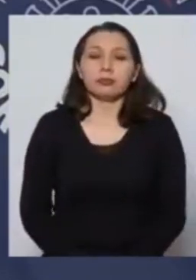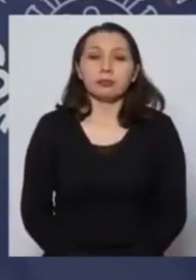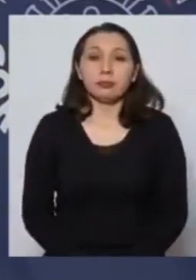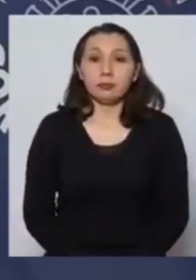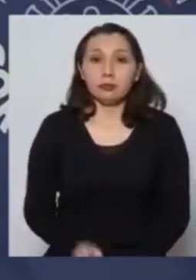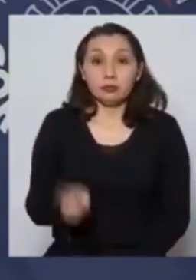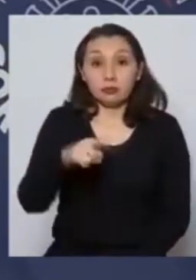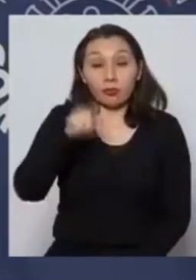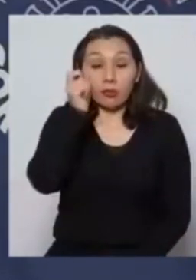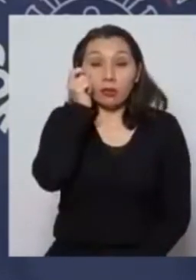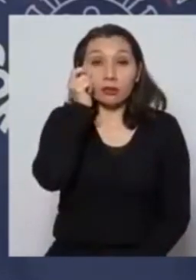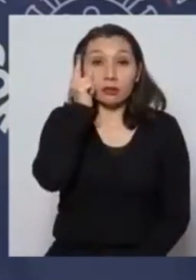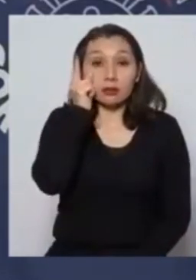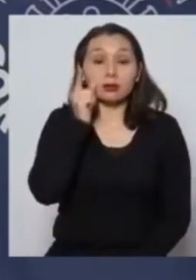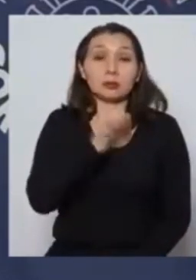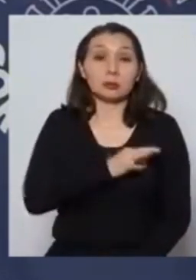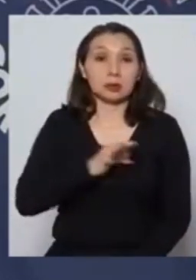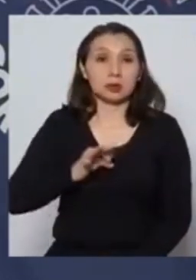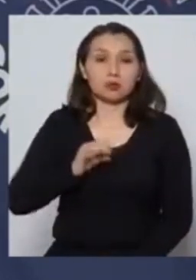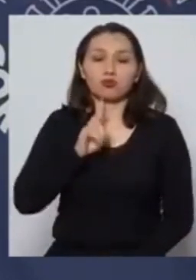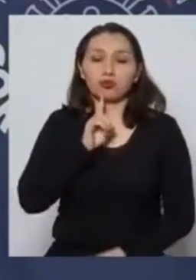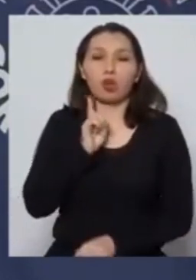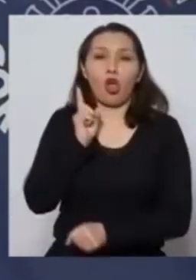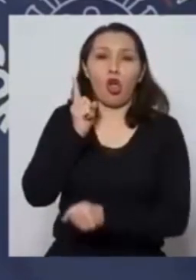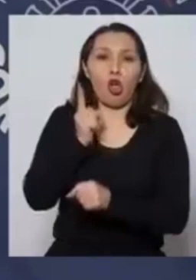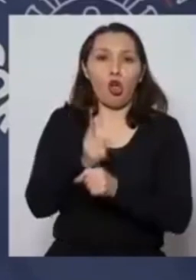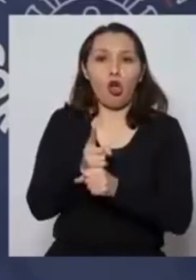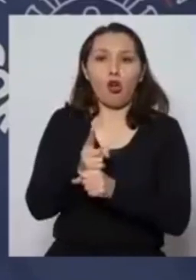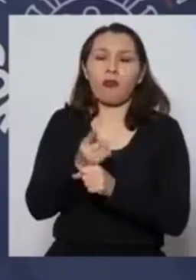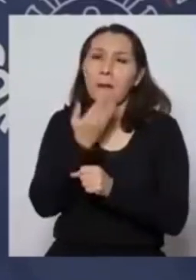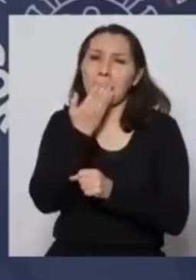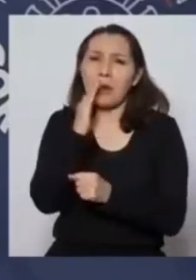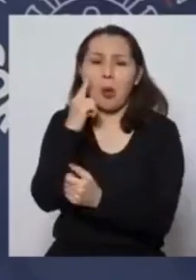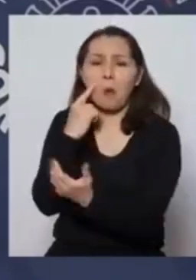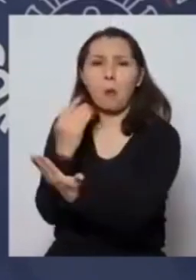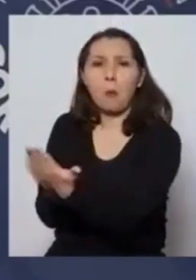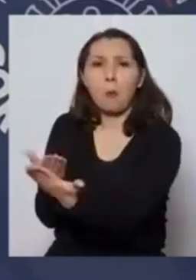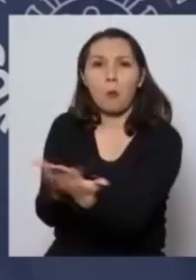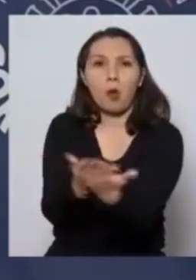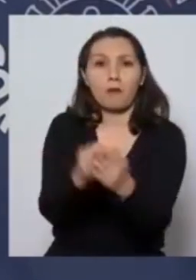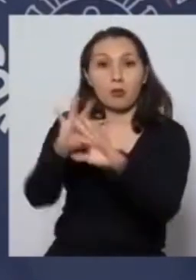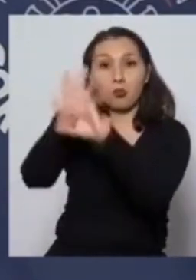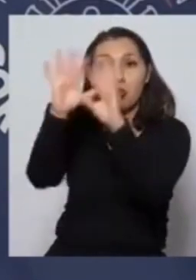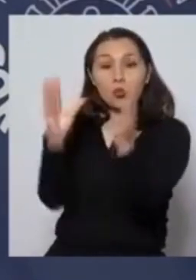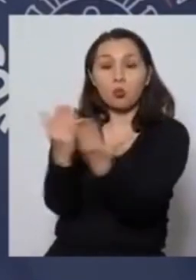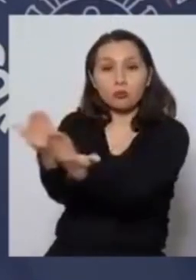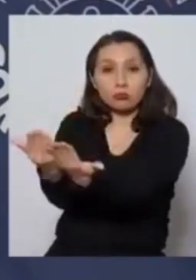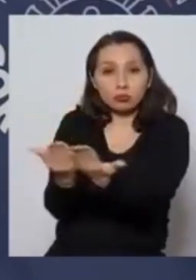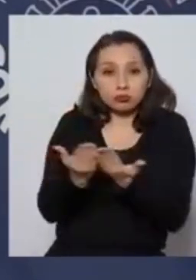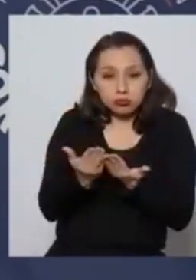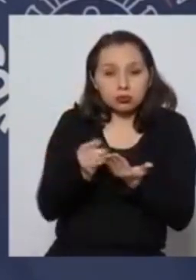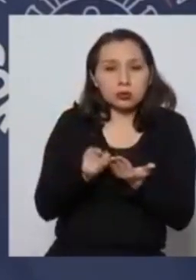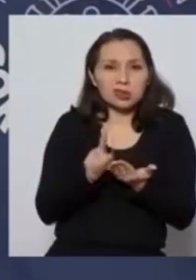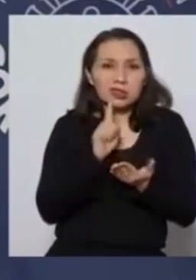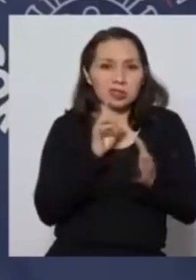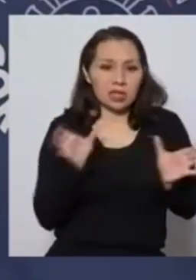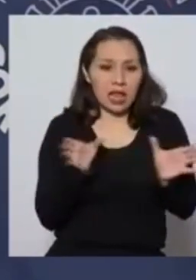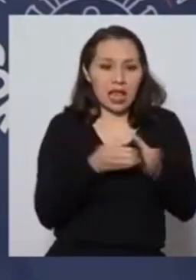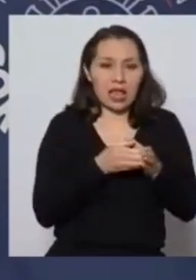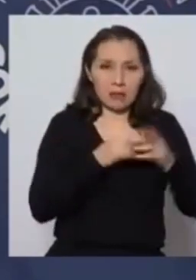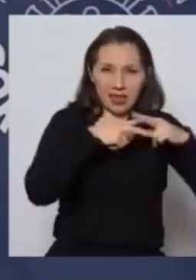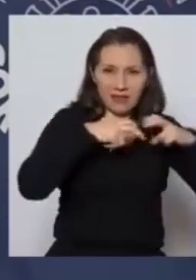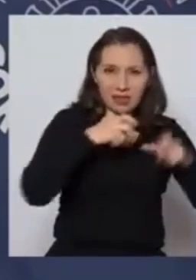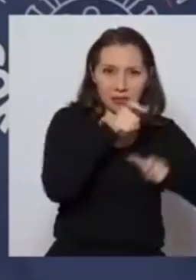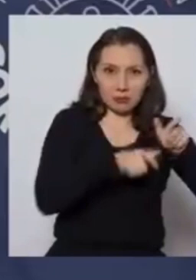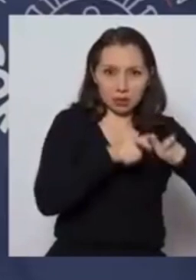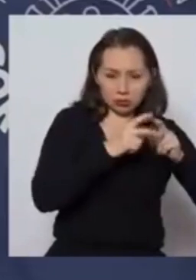Como se sabe, ¿no es cierto?, el Ministerio tiene la obligación de recoger la mejor evidencia del mundo, tiene su equipo de epidemiología